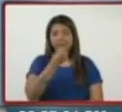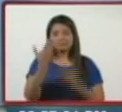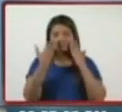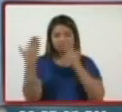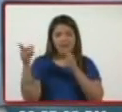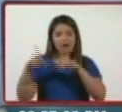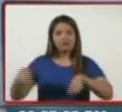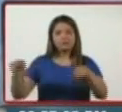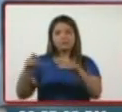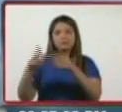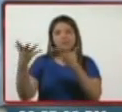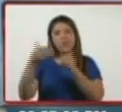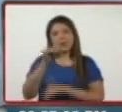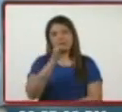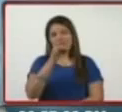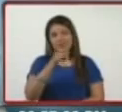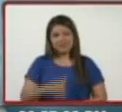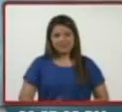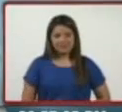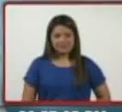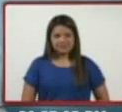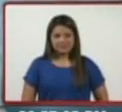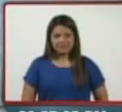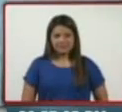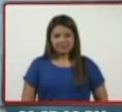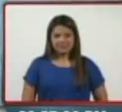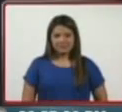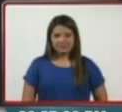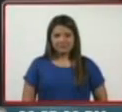en el lugar y nos ofrece detalles. Adelante, Angélica, te escuchamos.